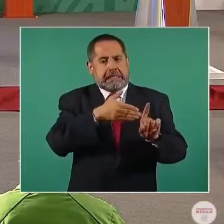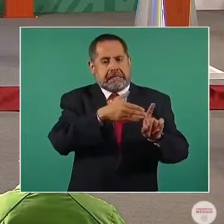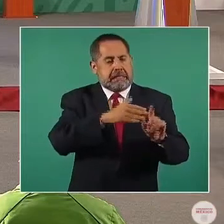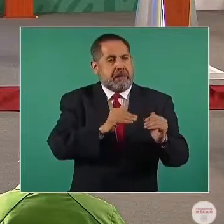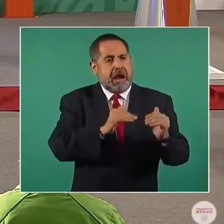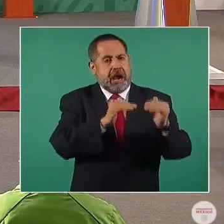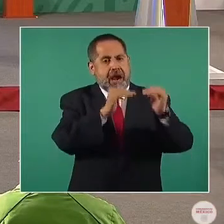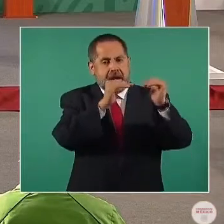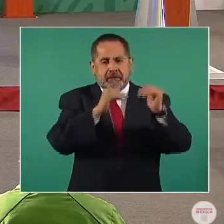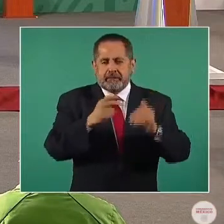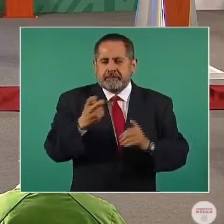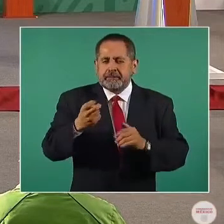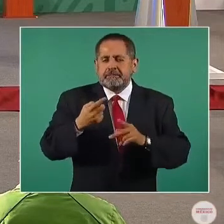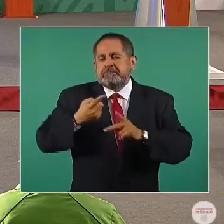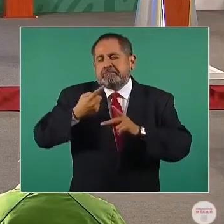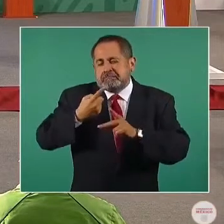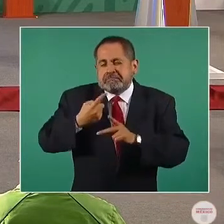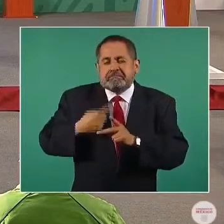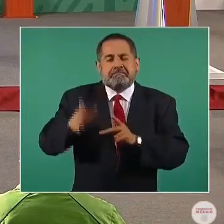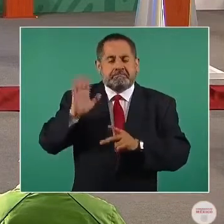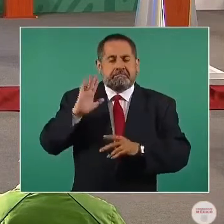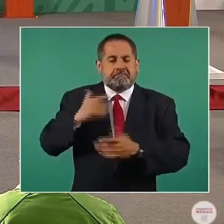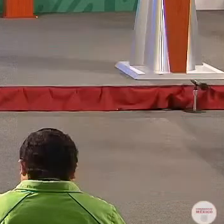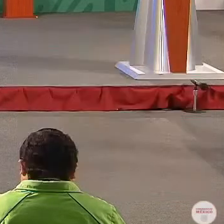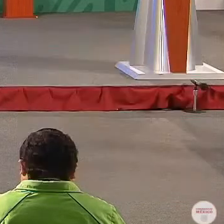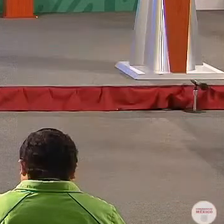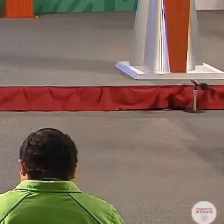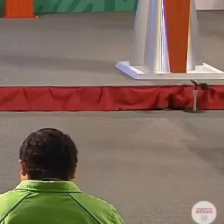Empezaban en ese entonces a hacerse encuestas